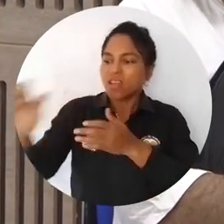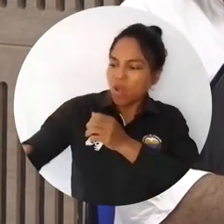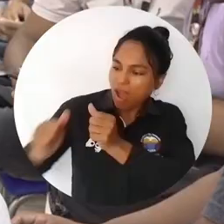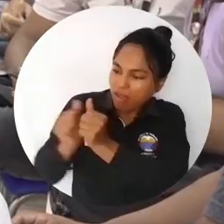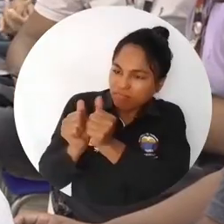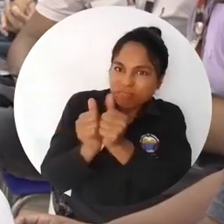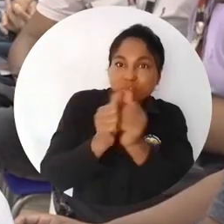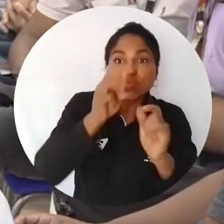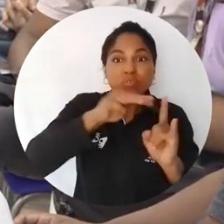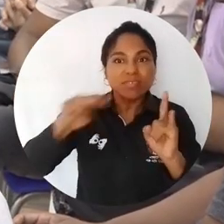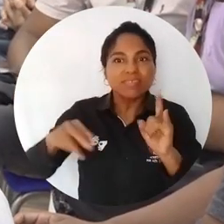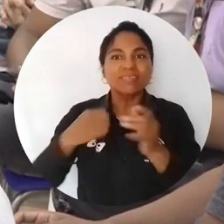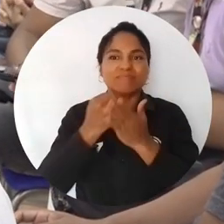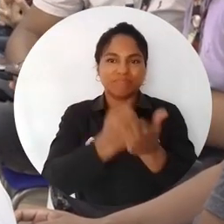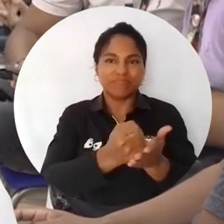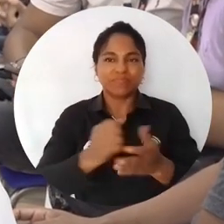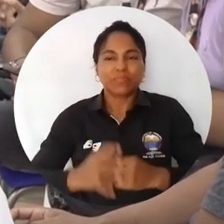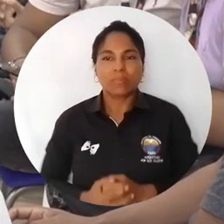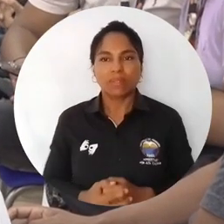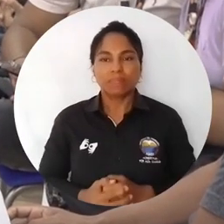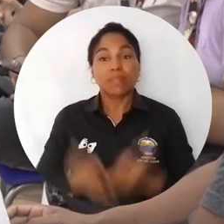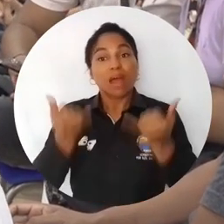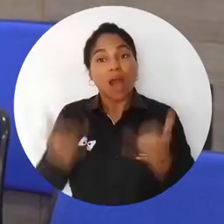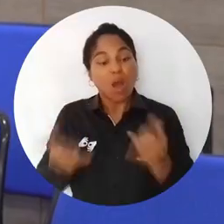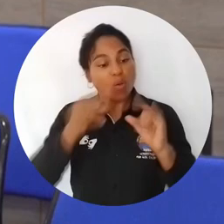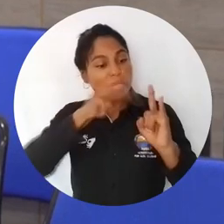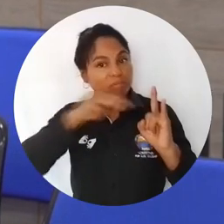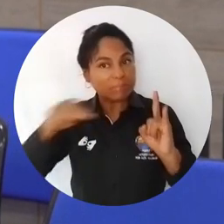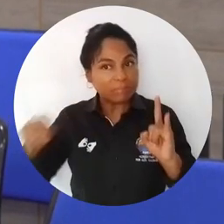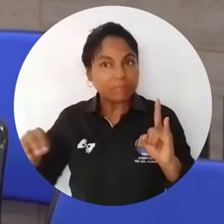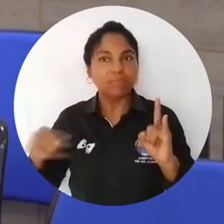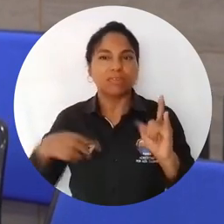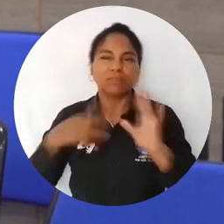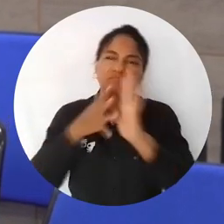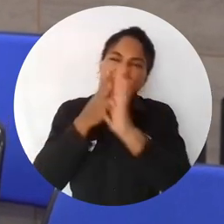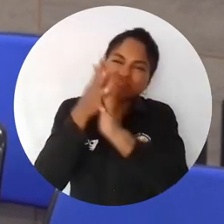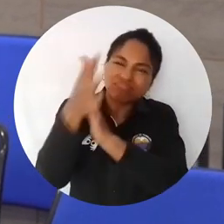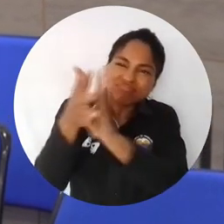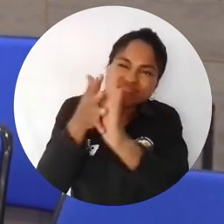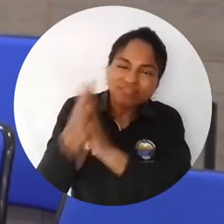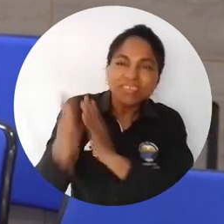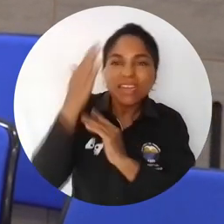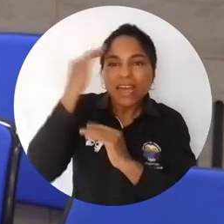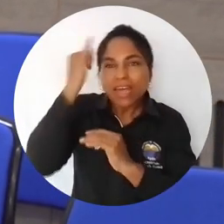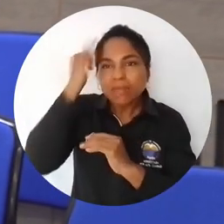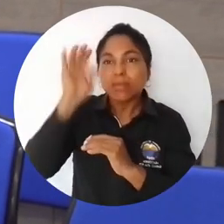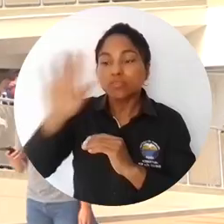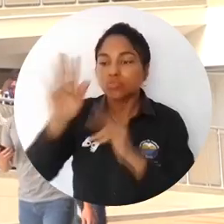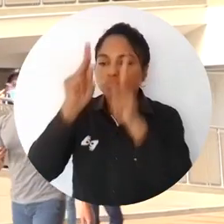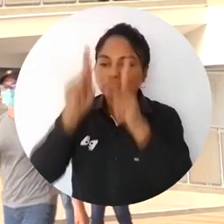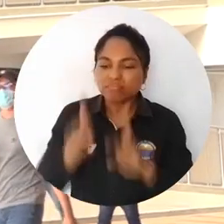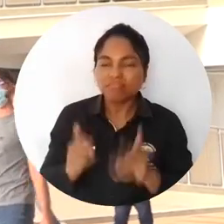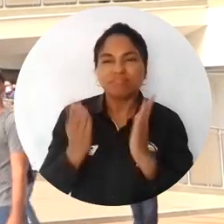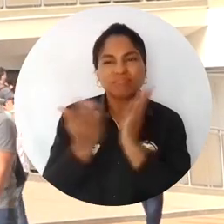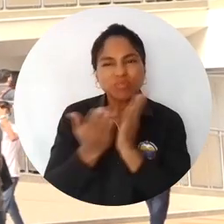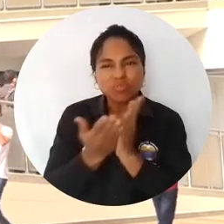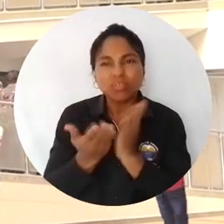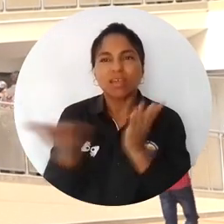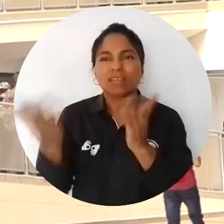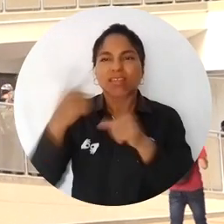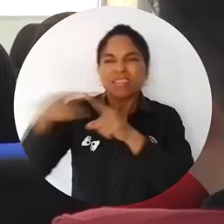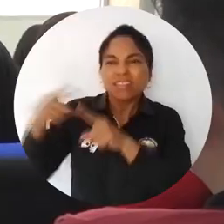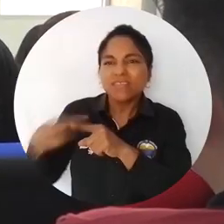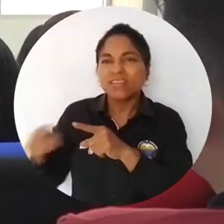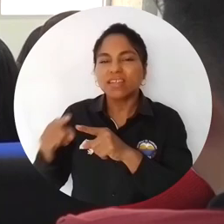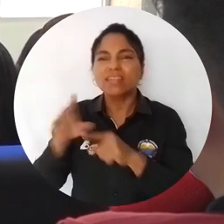beneficios que tiene y poder transformar su vida a través de este programa y a través del acompañamiento que tenemos como universidad para ellos. Actualmente,